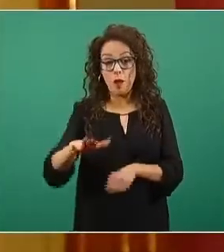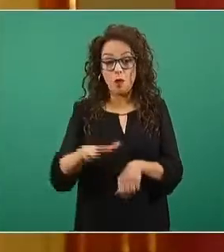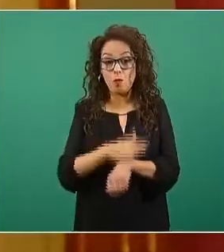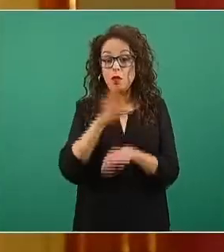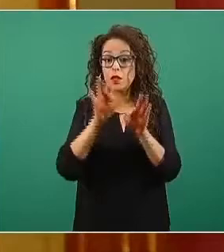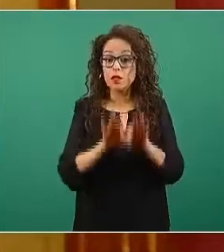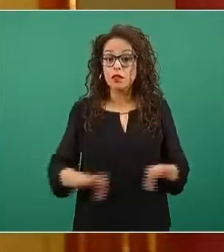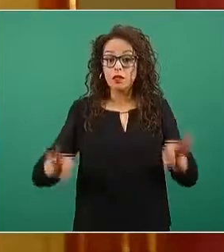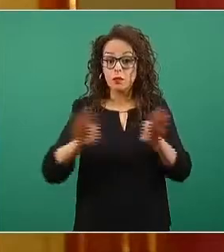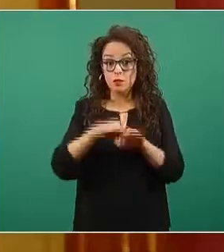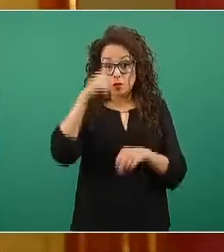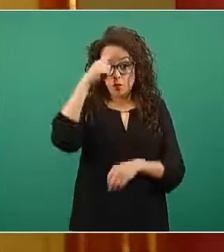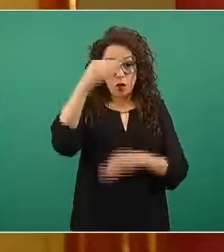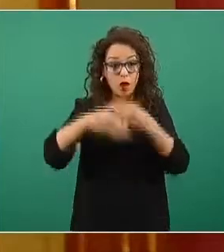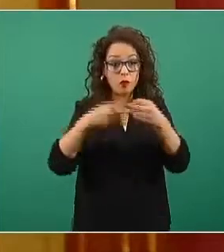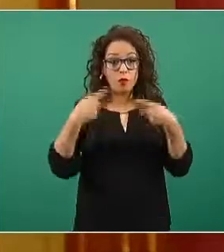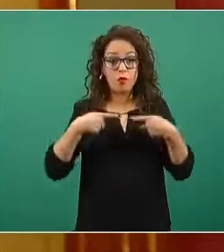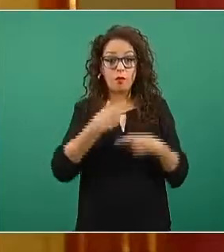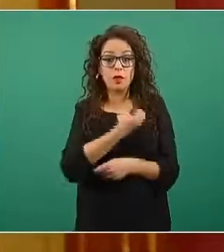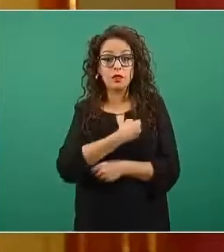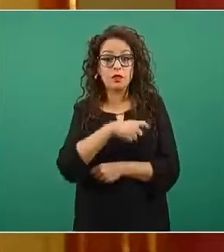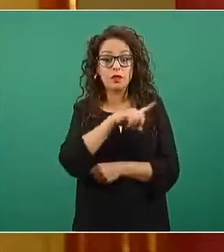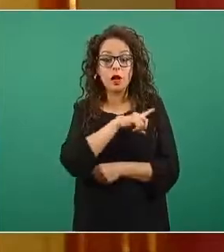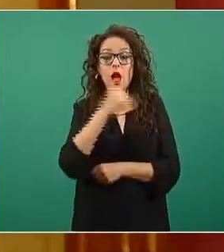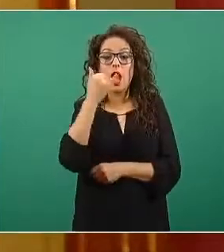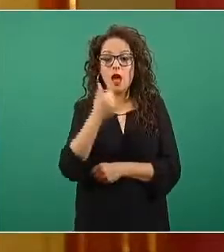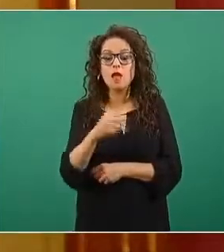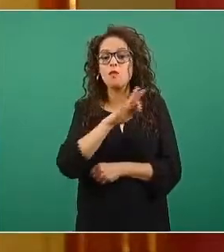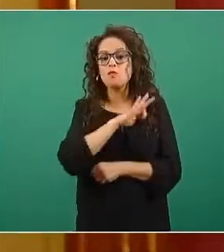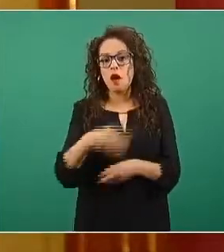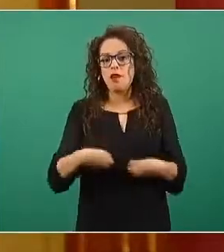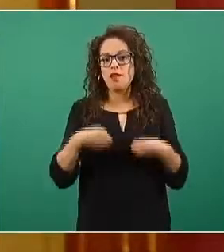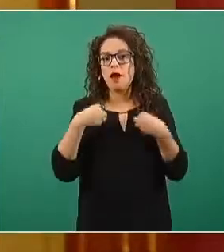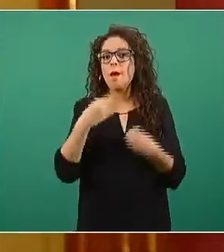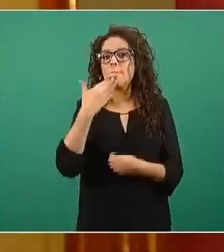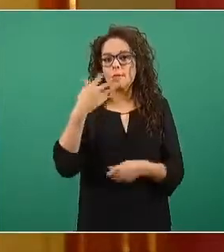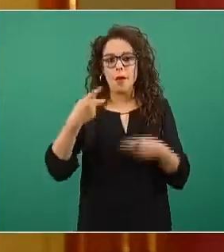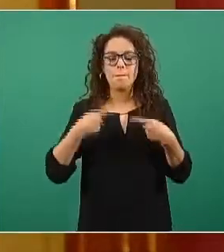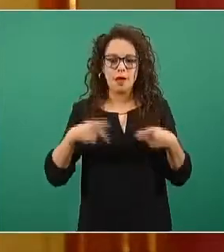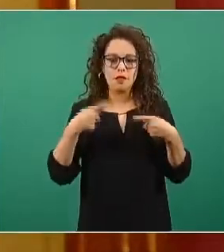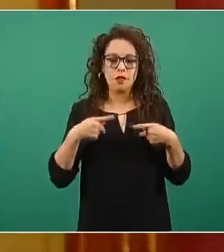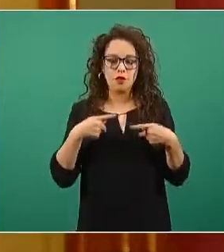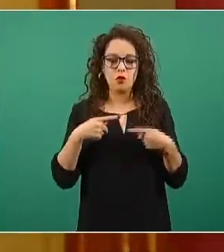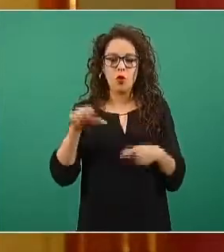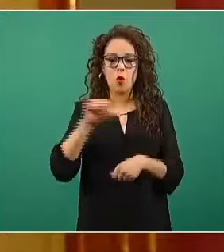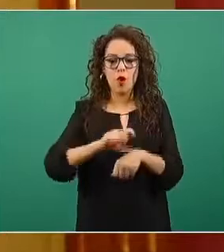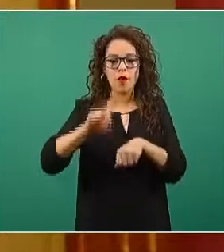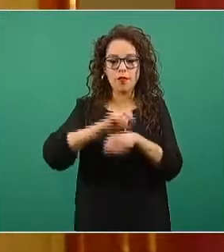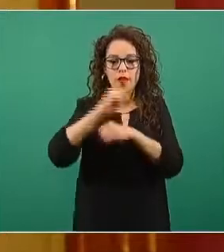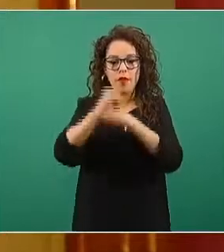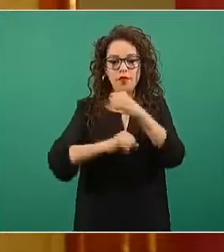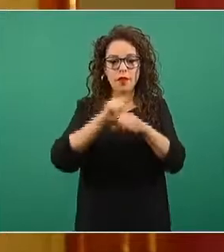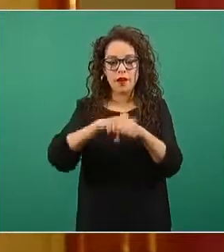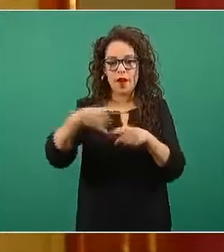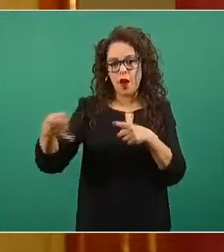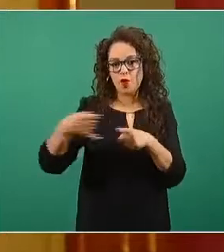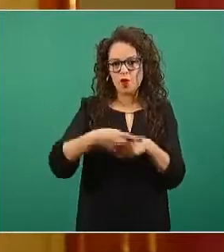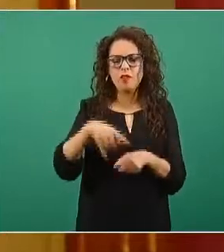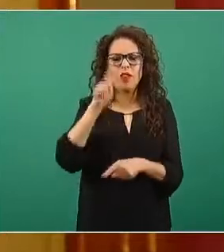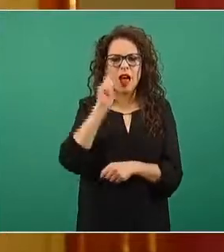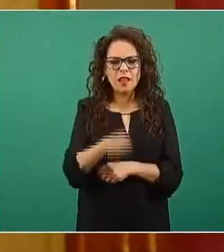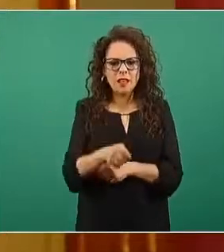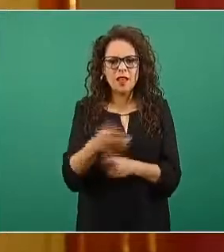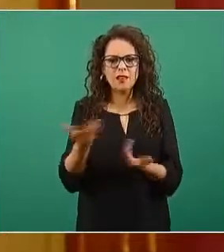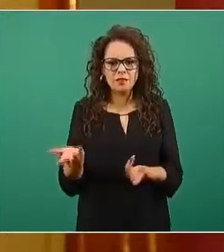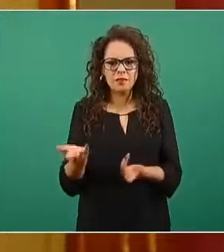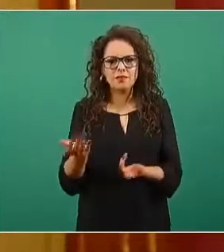la salud pública y para el bienestar de las personas. El Día Internacional del Condón al final surge como una iniciativa